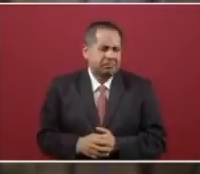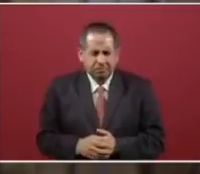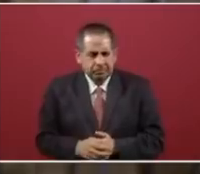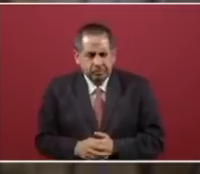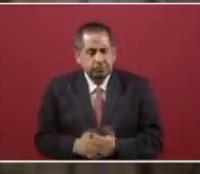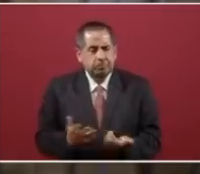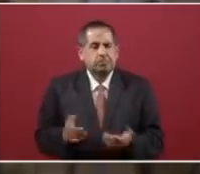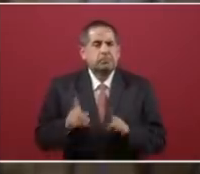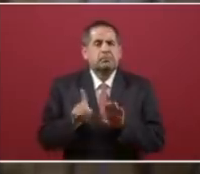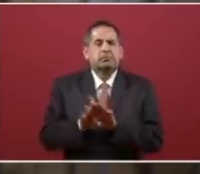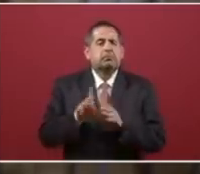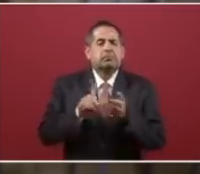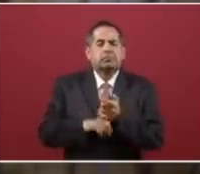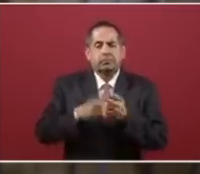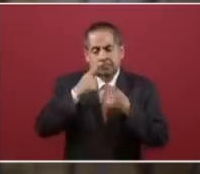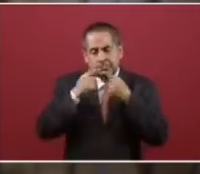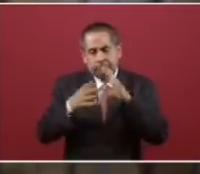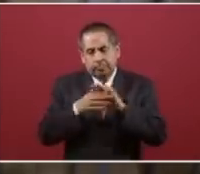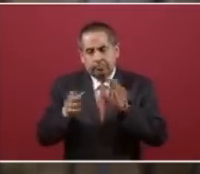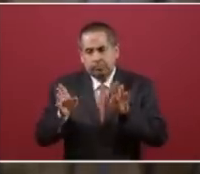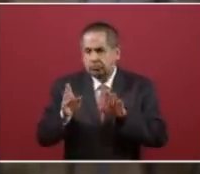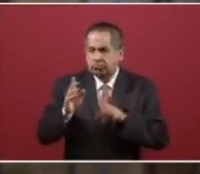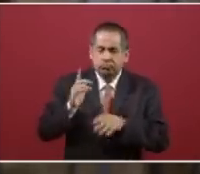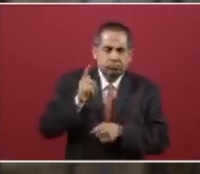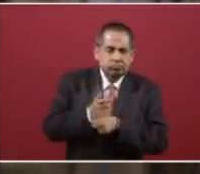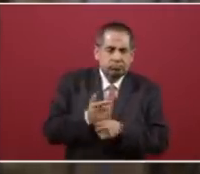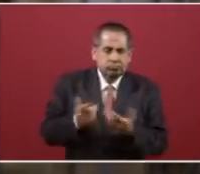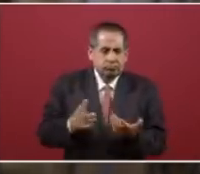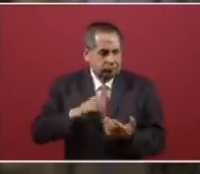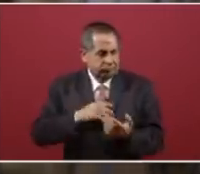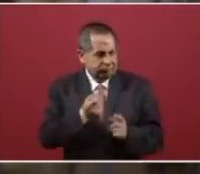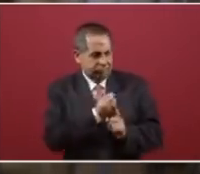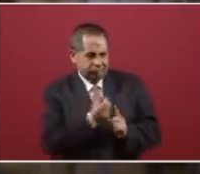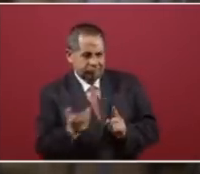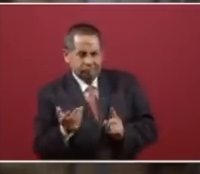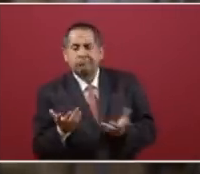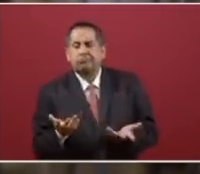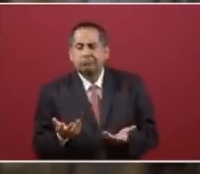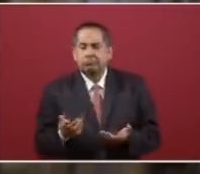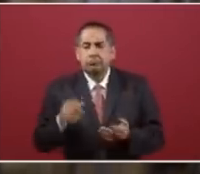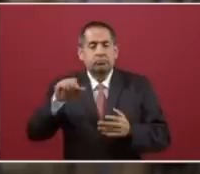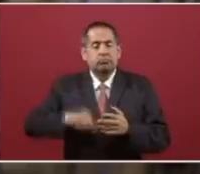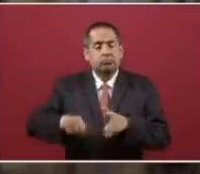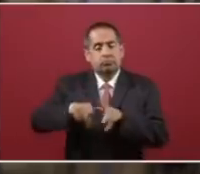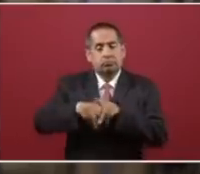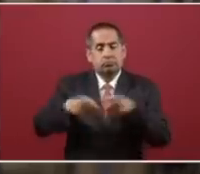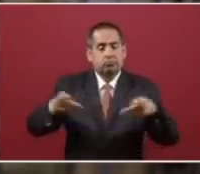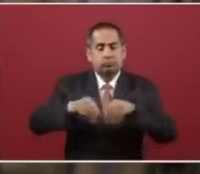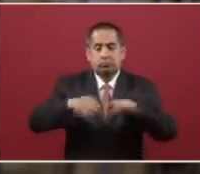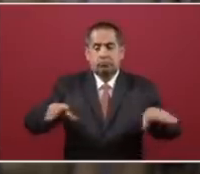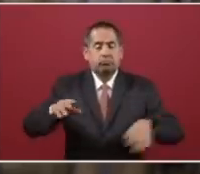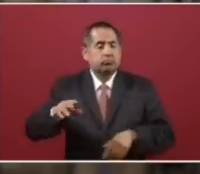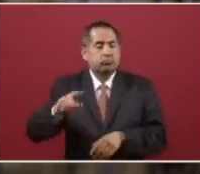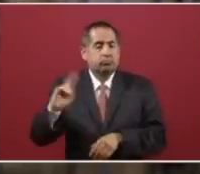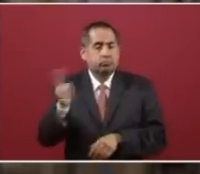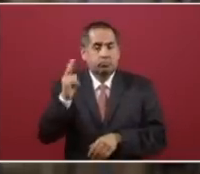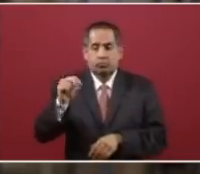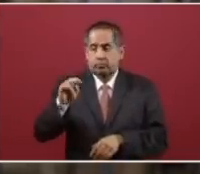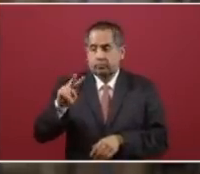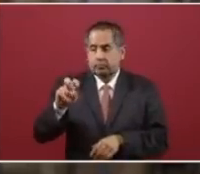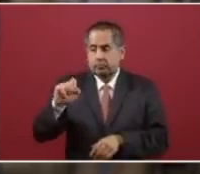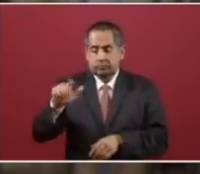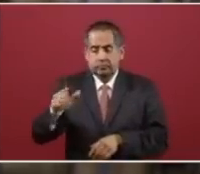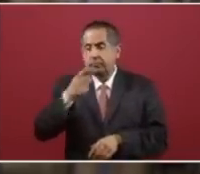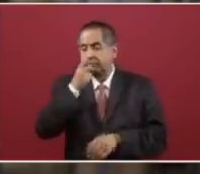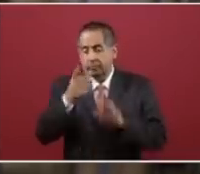para pues por alguna autoridad de seguridad que hoy hay varias hoy la primera plana del diario 'el universal' informa que algunas